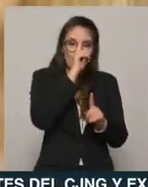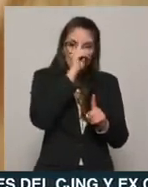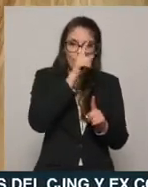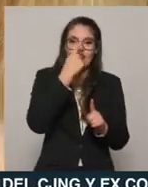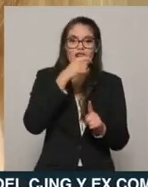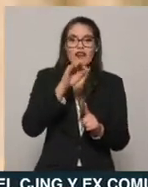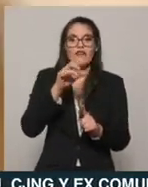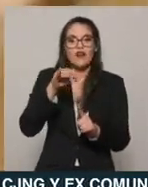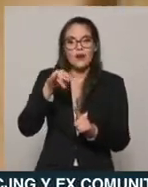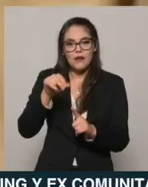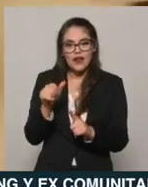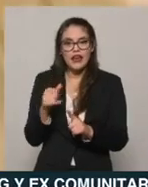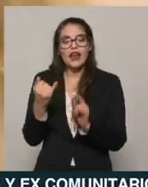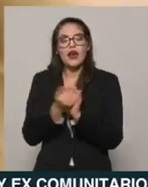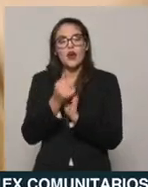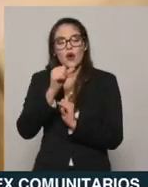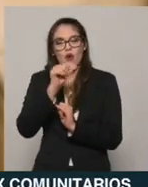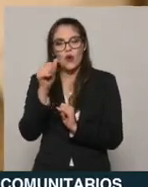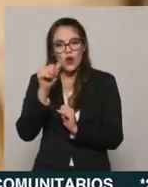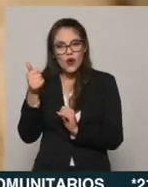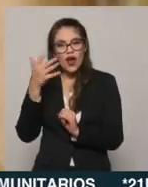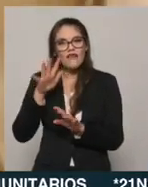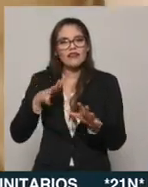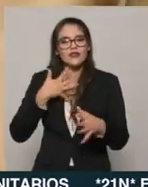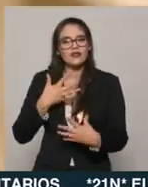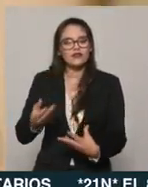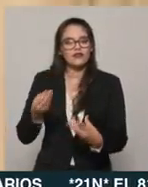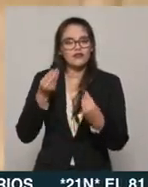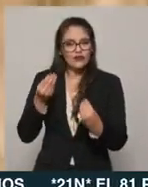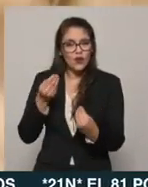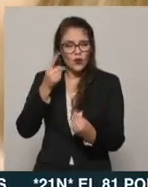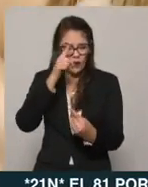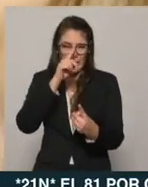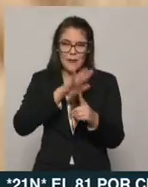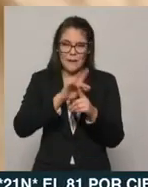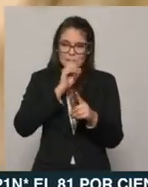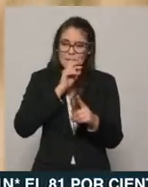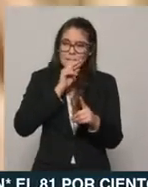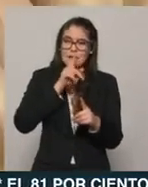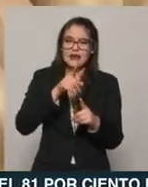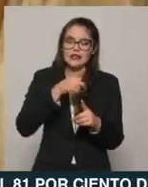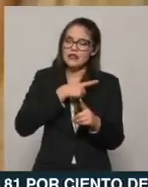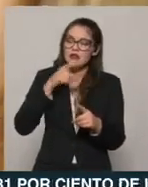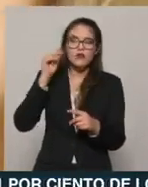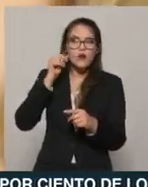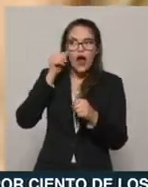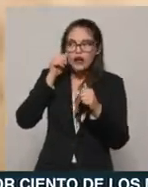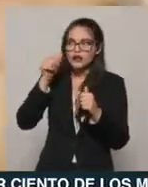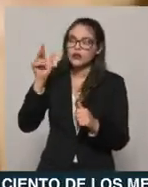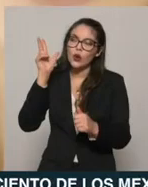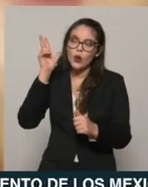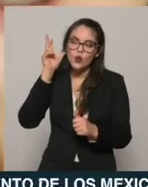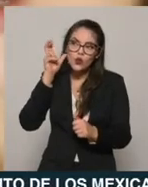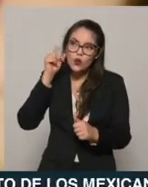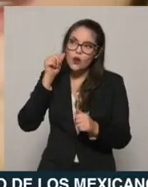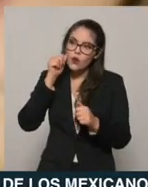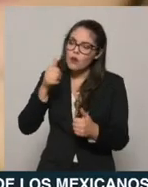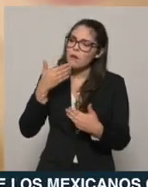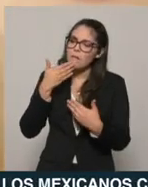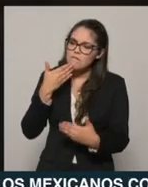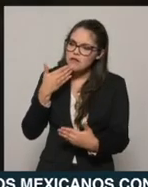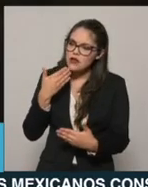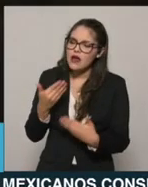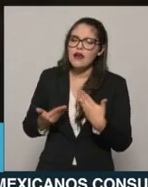mira, hay otros que están peor que tú, pero tú tienes mucho, lo mejor que podemos hacer es escucharlos. Escucharlos, dejarlos